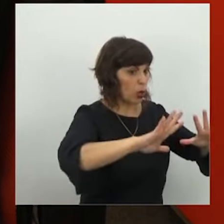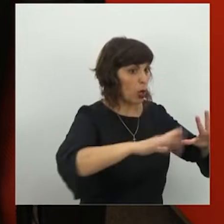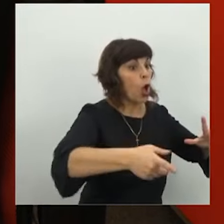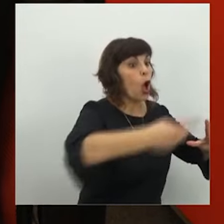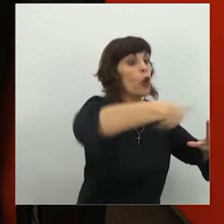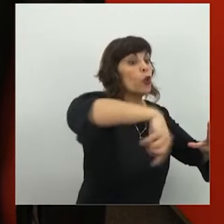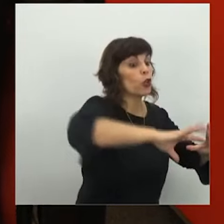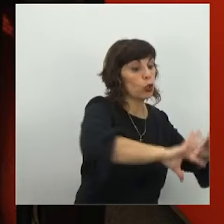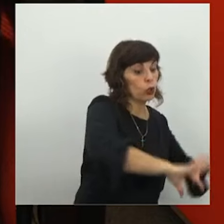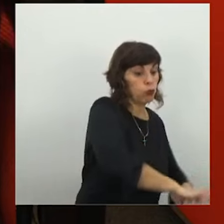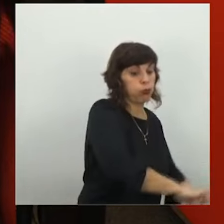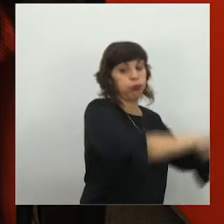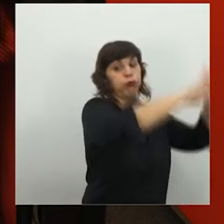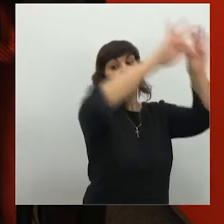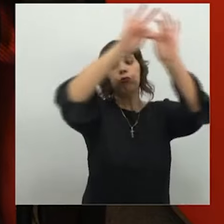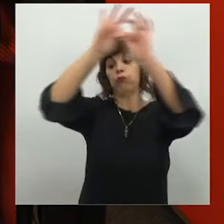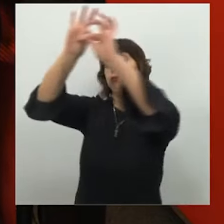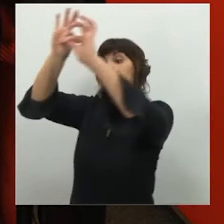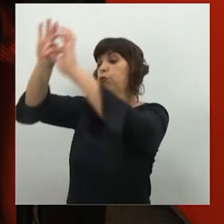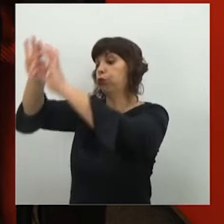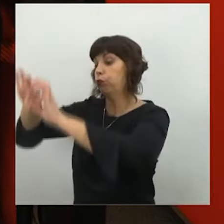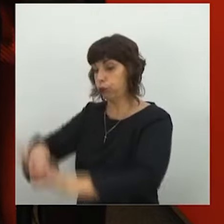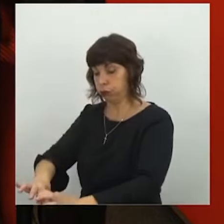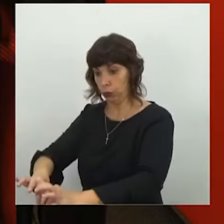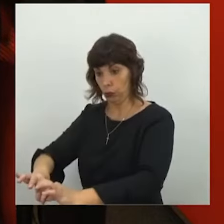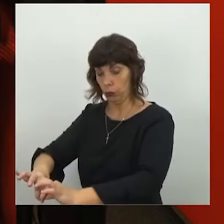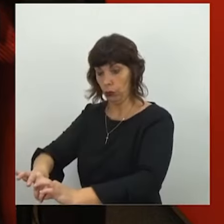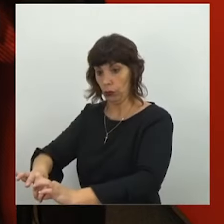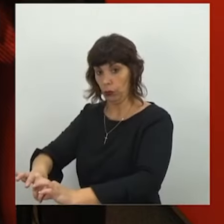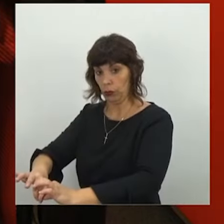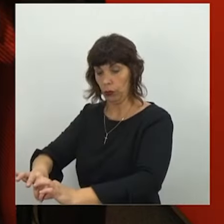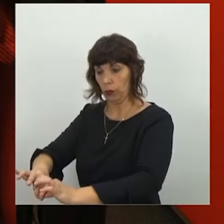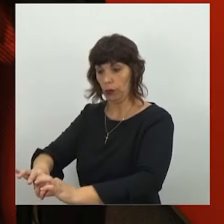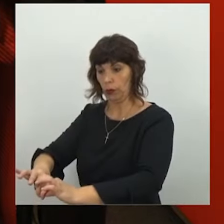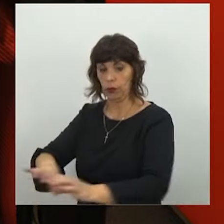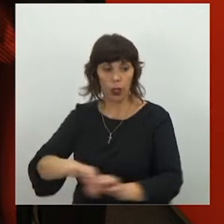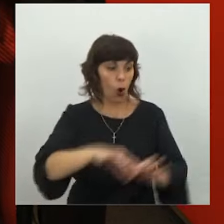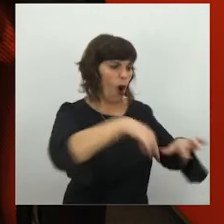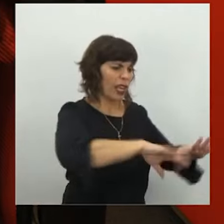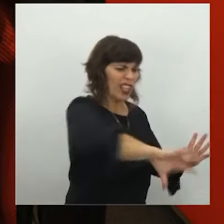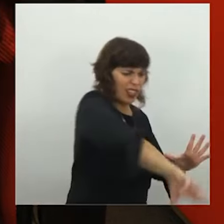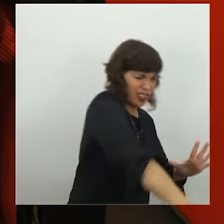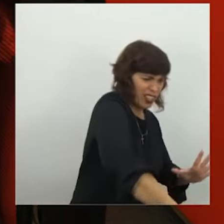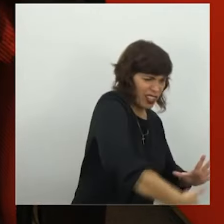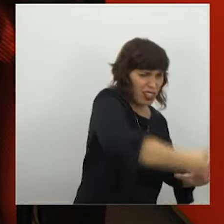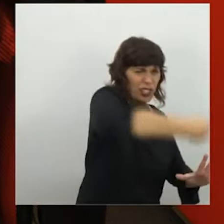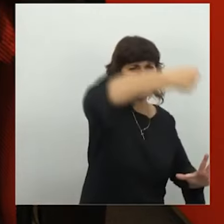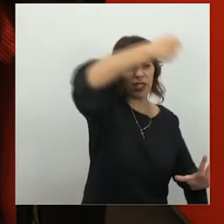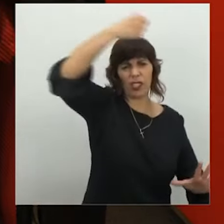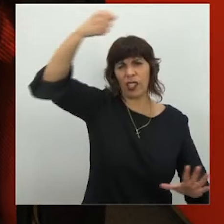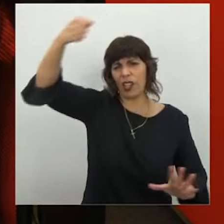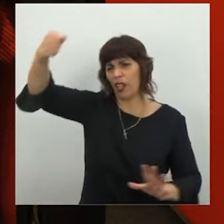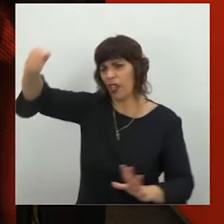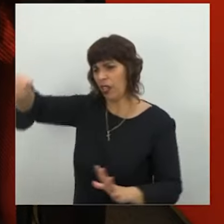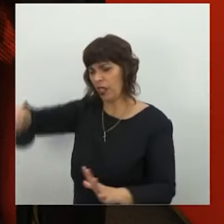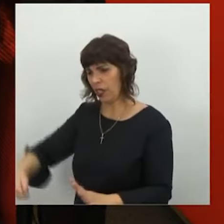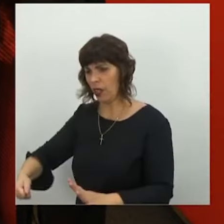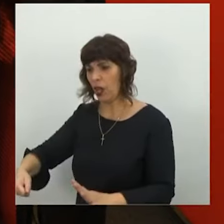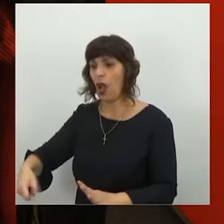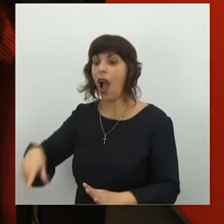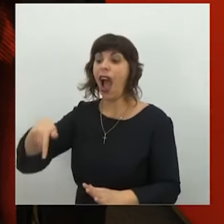Hechos capítulo 26, versículos 17, 18 y 19, somos desarrancados. arraigados del reino